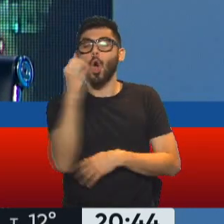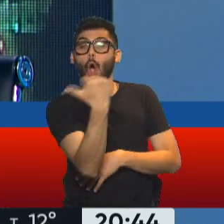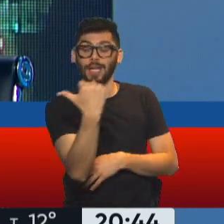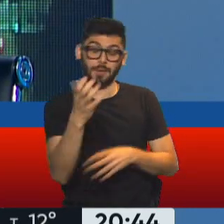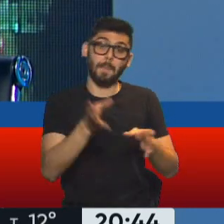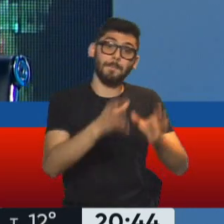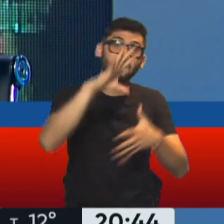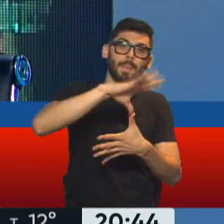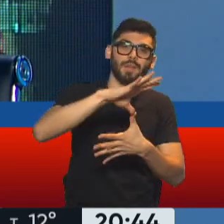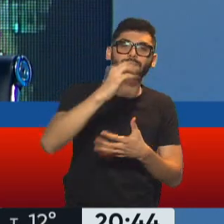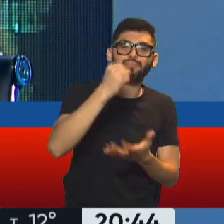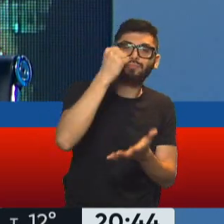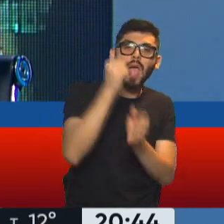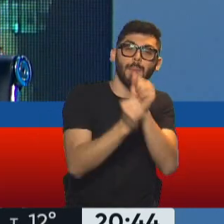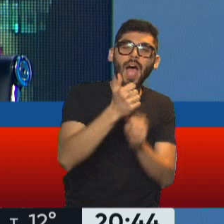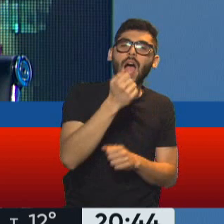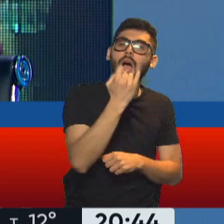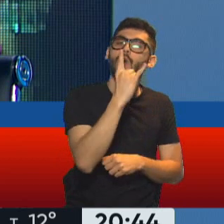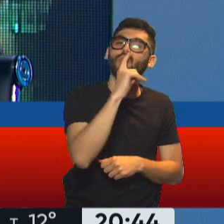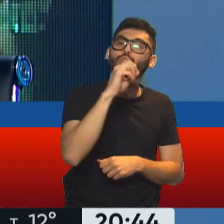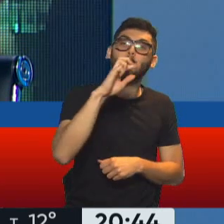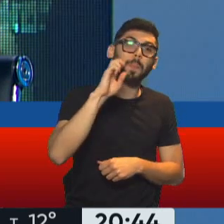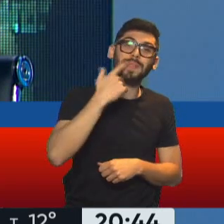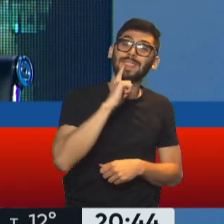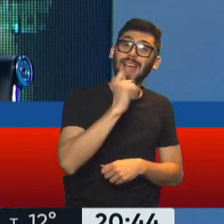caso Autopista del Sol, en el otro CGO.